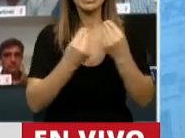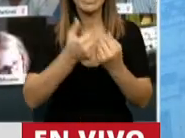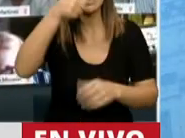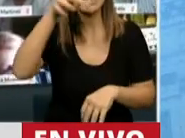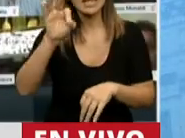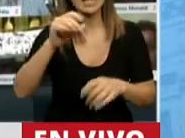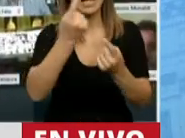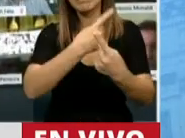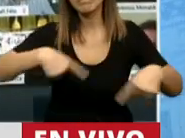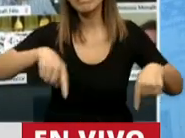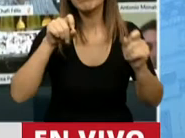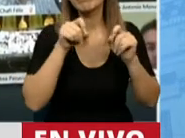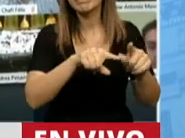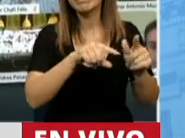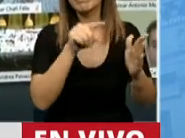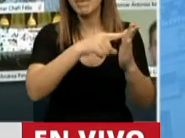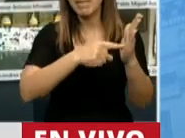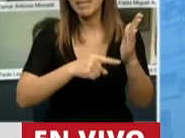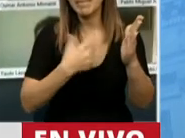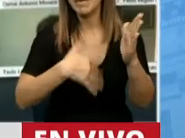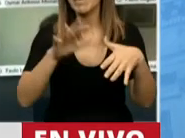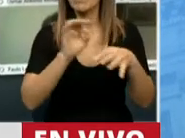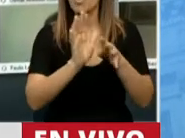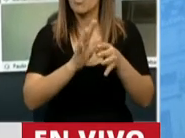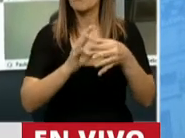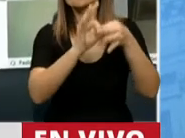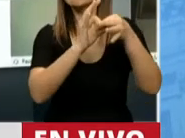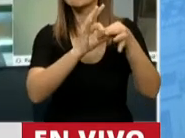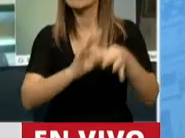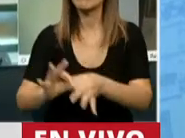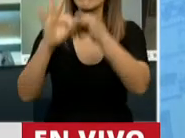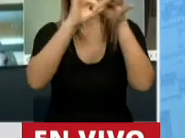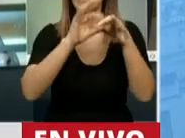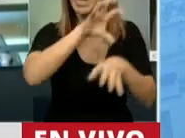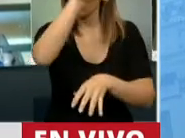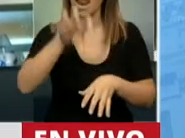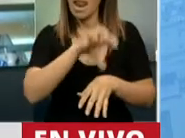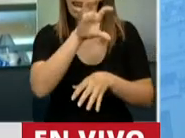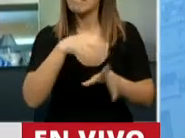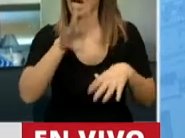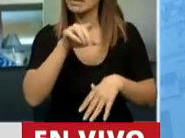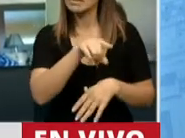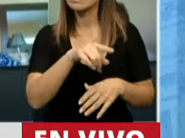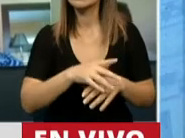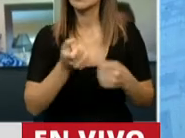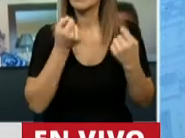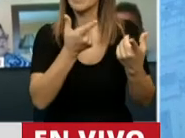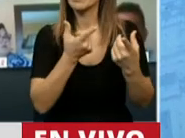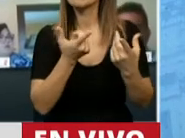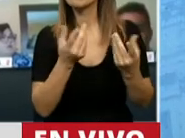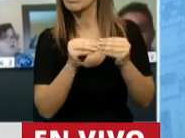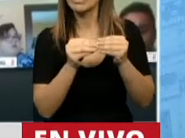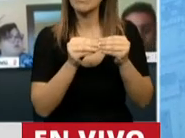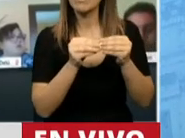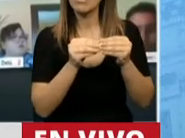que le dan un corte mucho más federal y le dan un sentido, diría